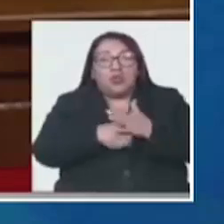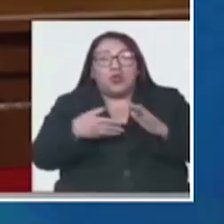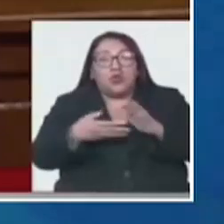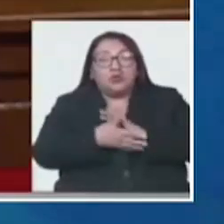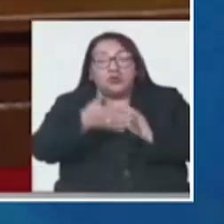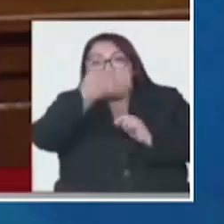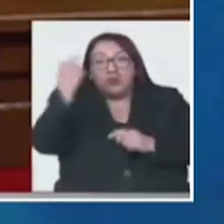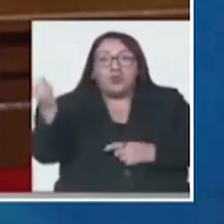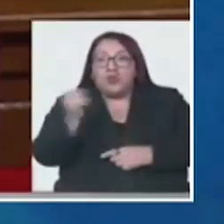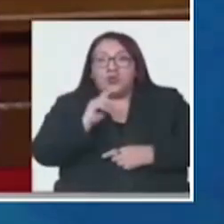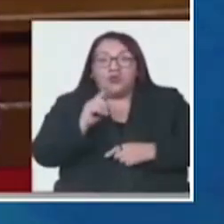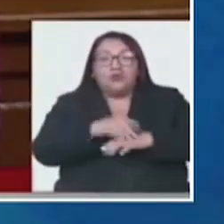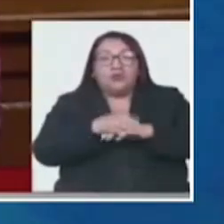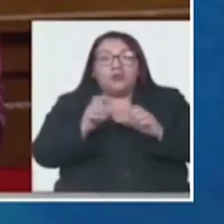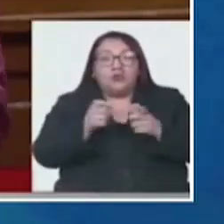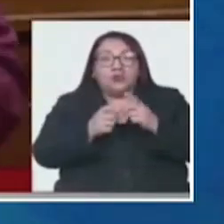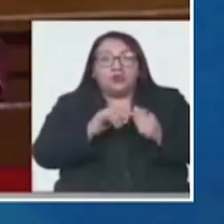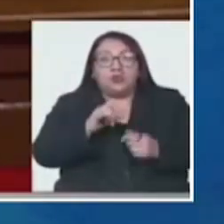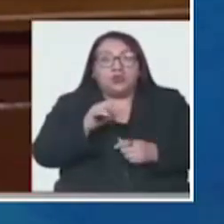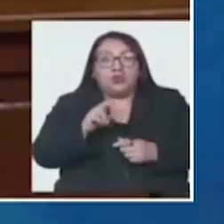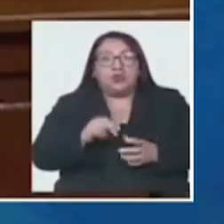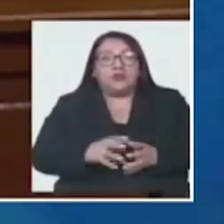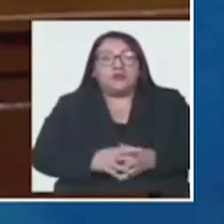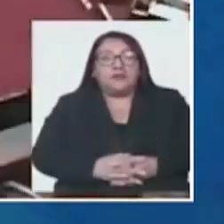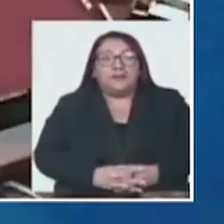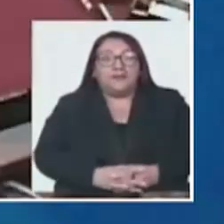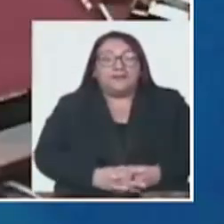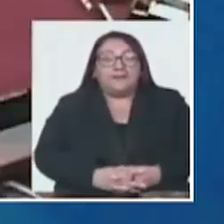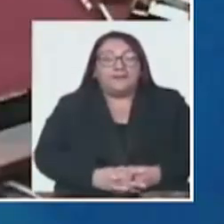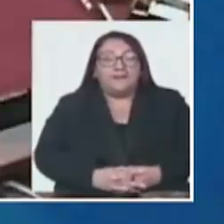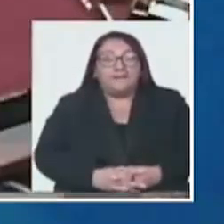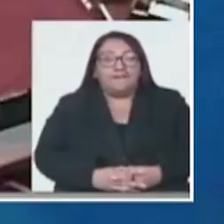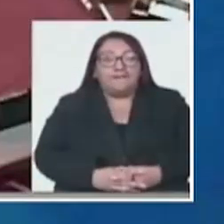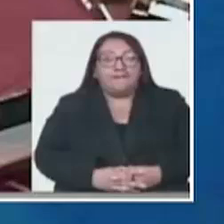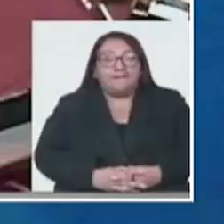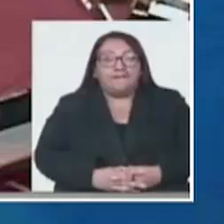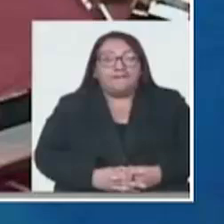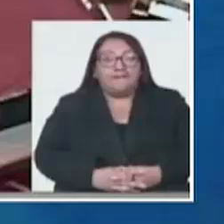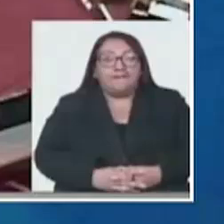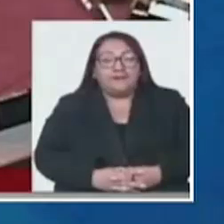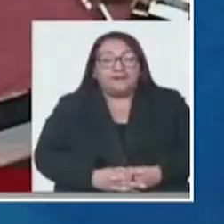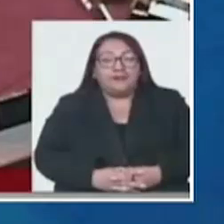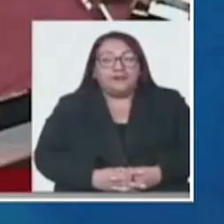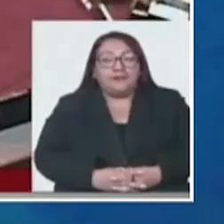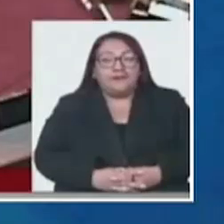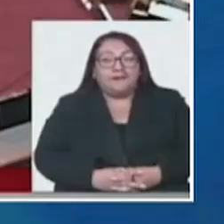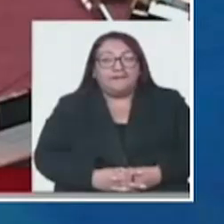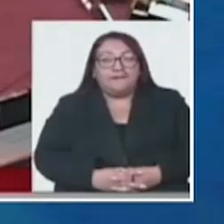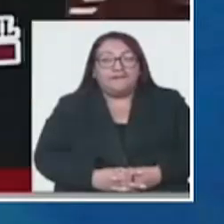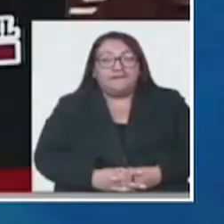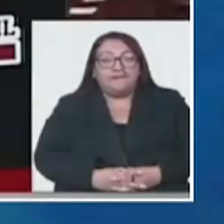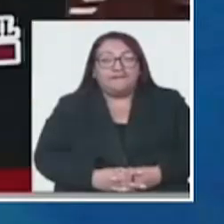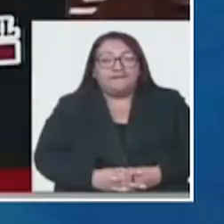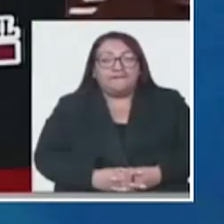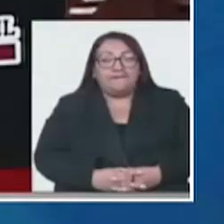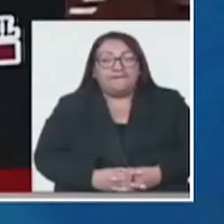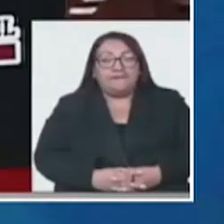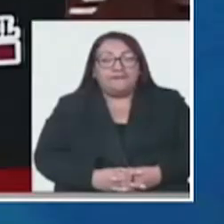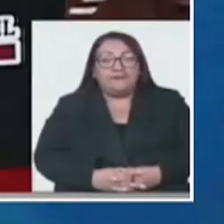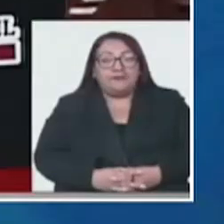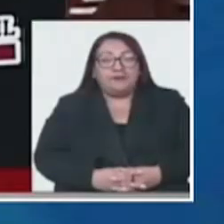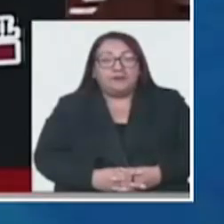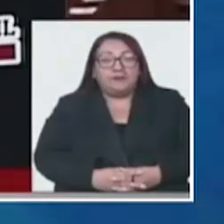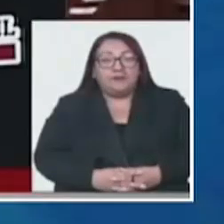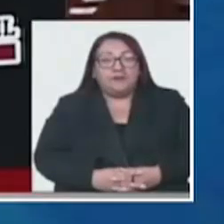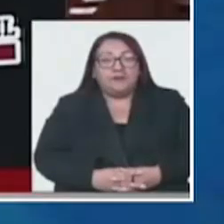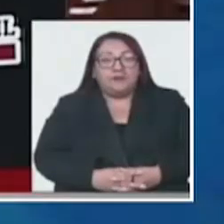deberíamos estar en nuestra obligación exigirles resultados para que tengan y puedan gozar de ese dinero que se llevan